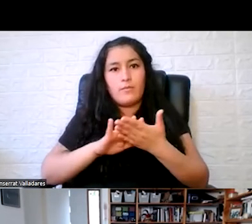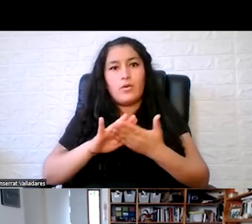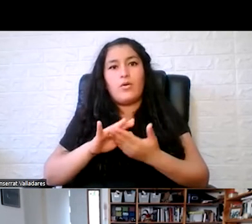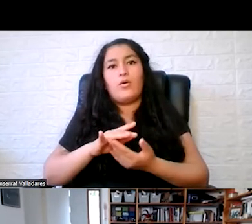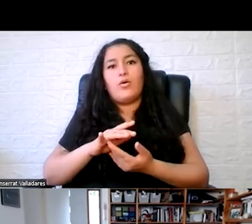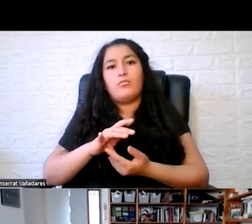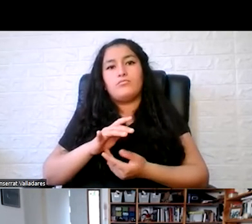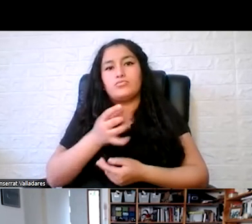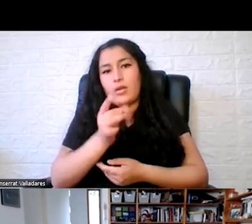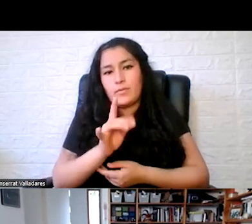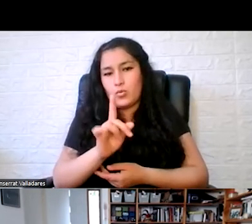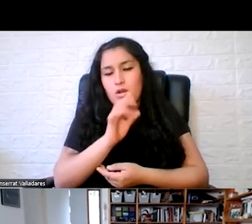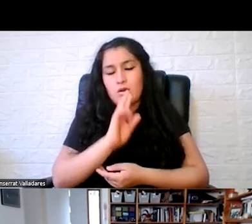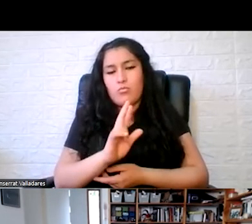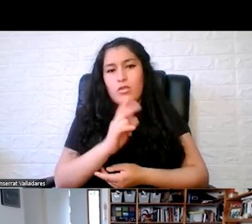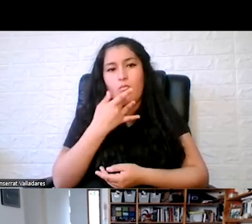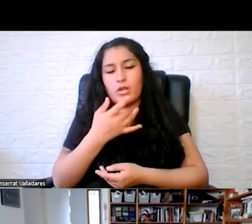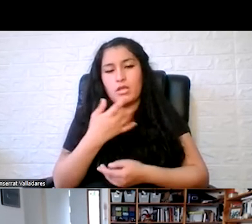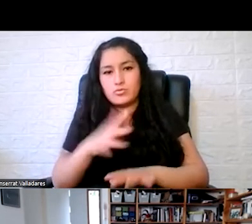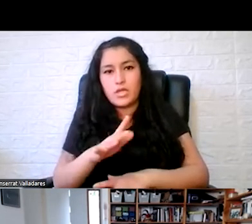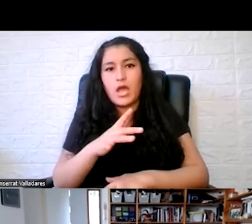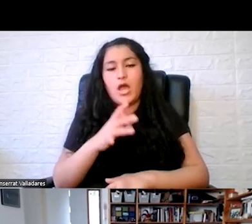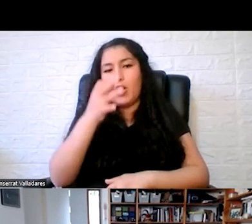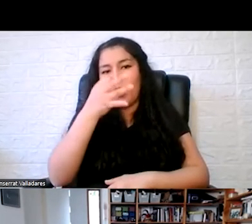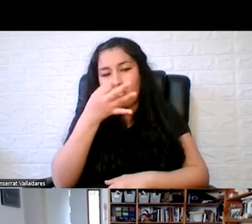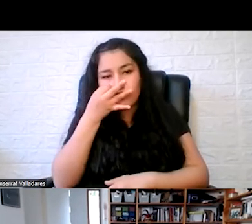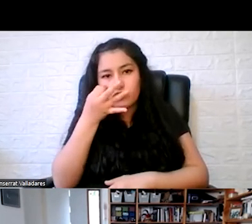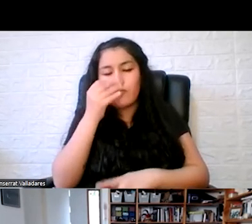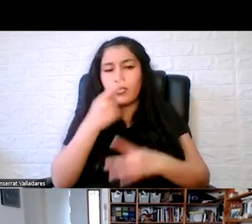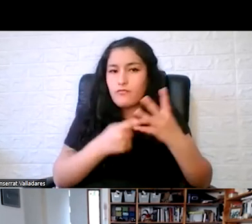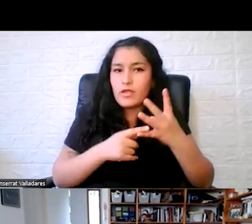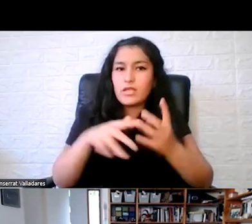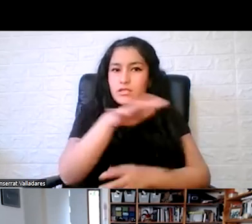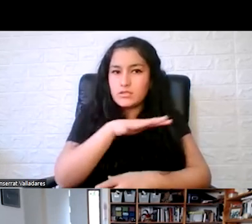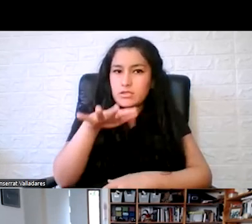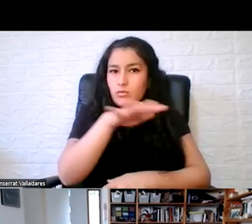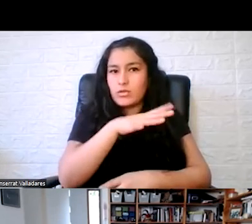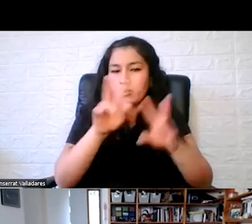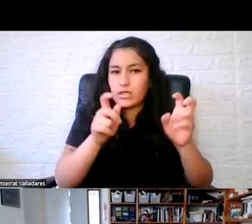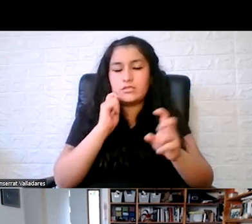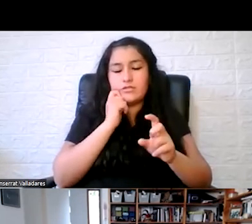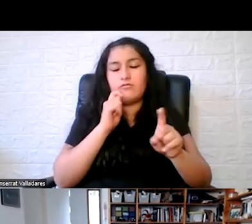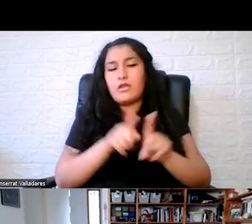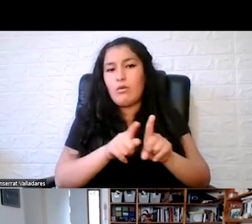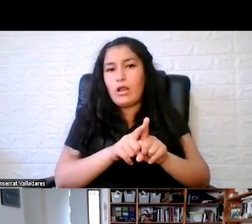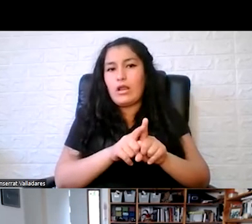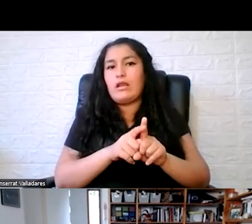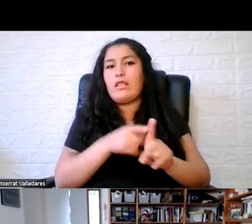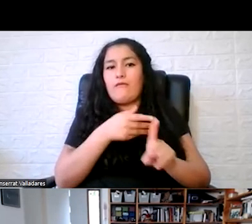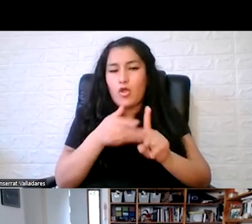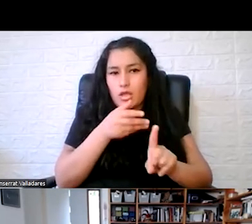respuesta, porque yo creo que observo muchos fenómenos finalmente que son expresiones de violencia.